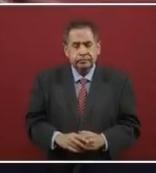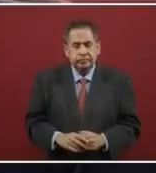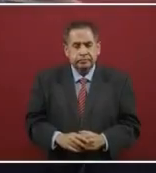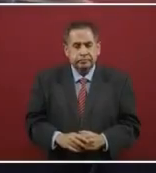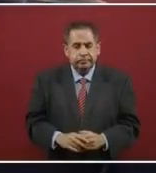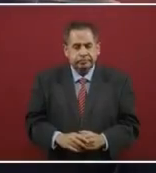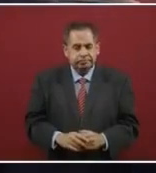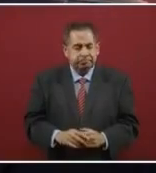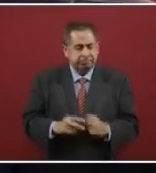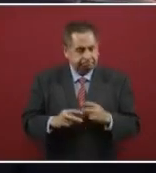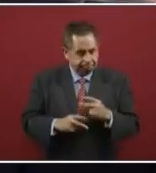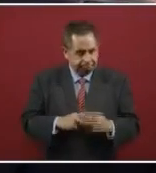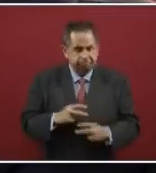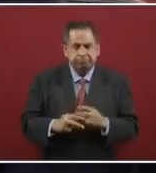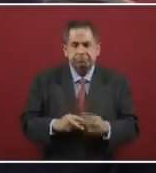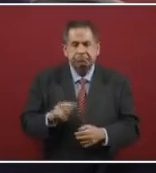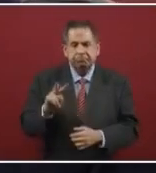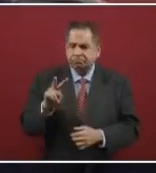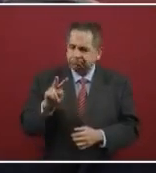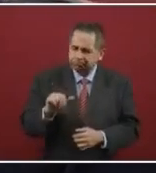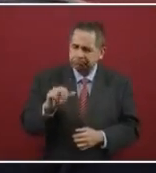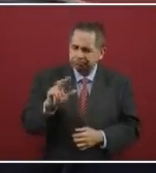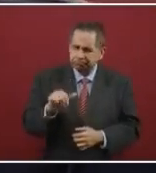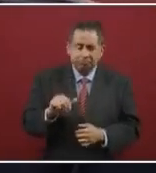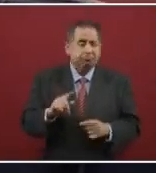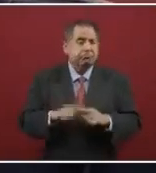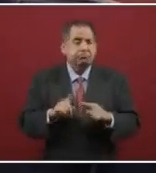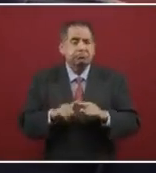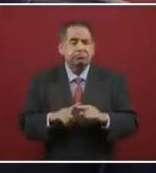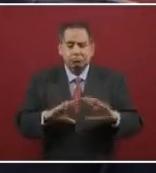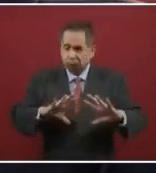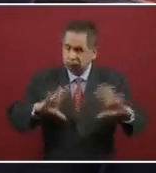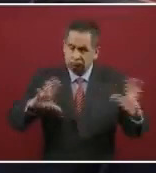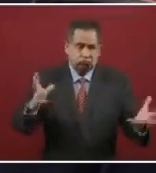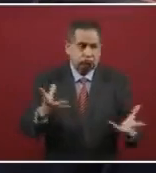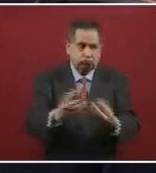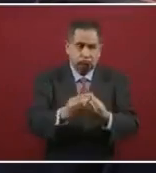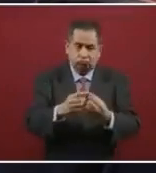la estamos haciendo entre todos,